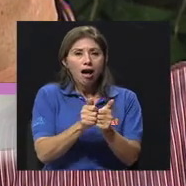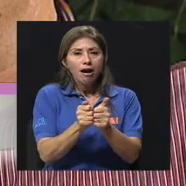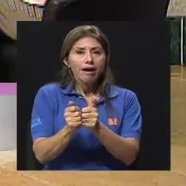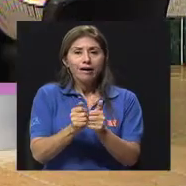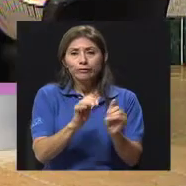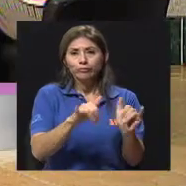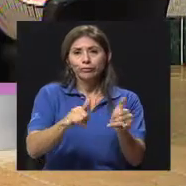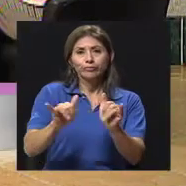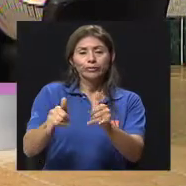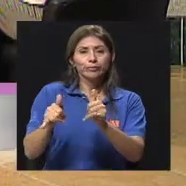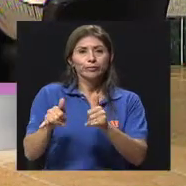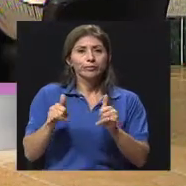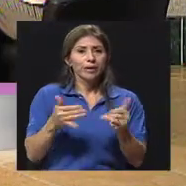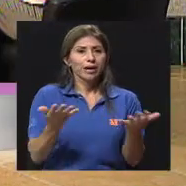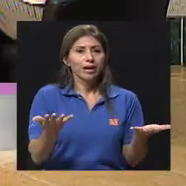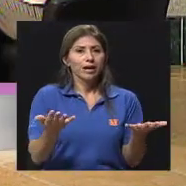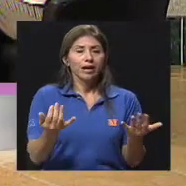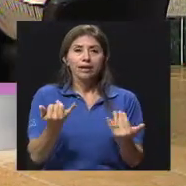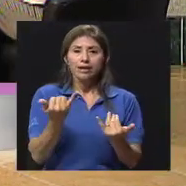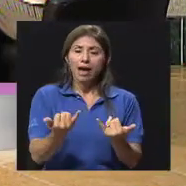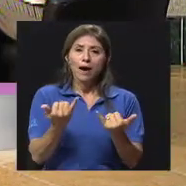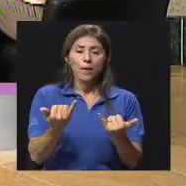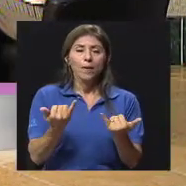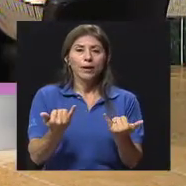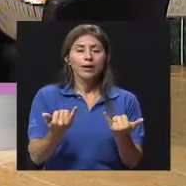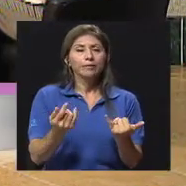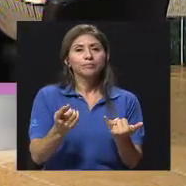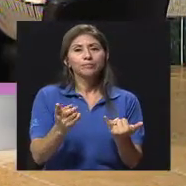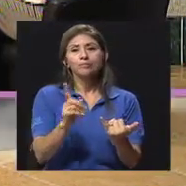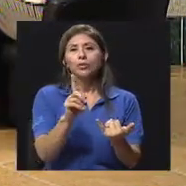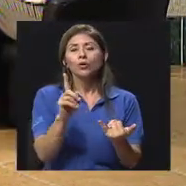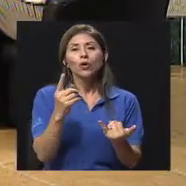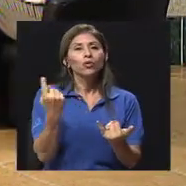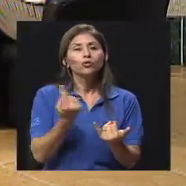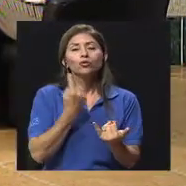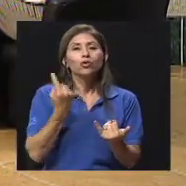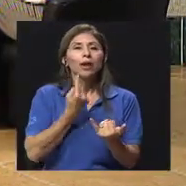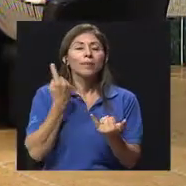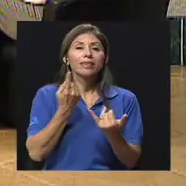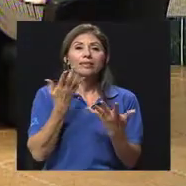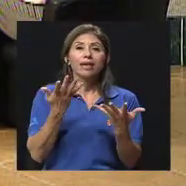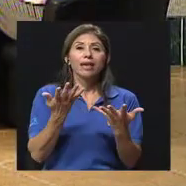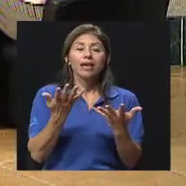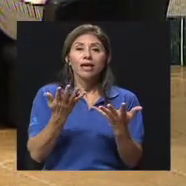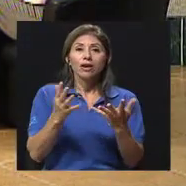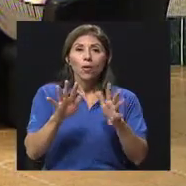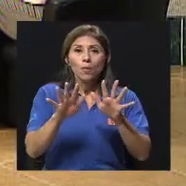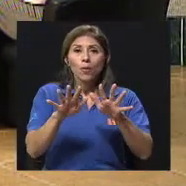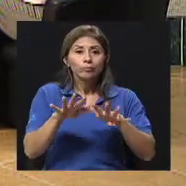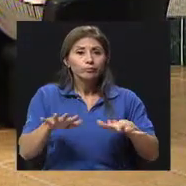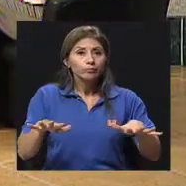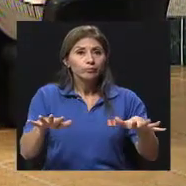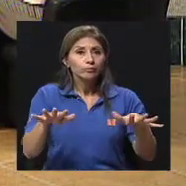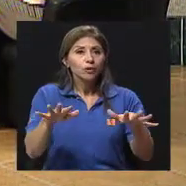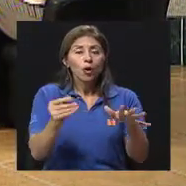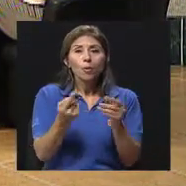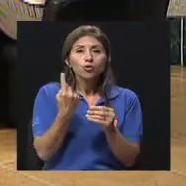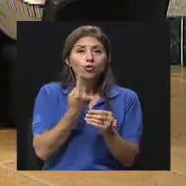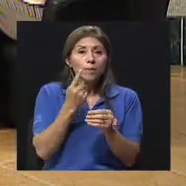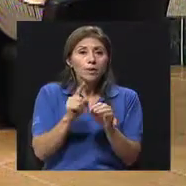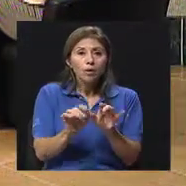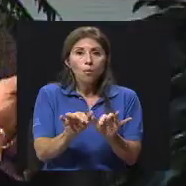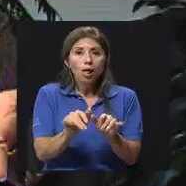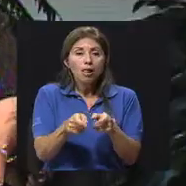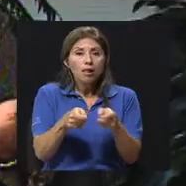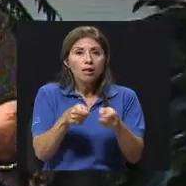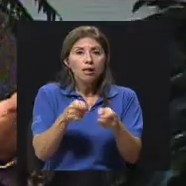electrónicos, que ahora ya no son figuras simplemente conducidas por una computadora, sino que son otras personas de otros